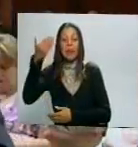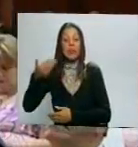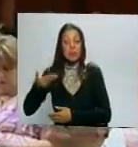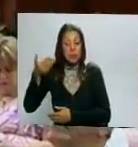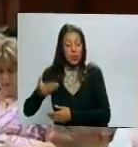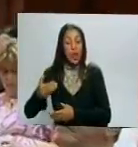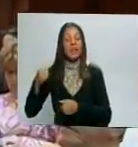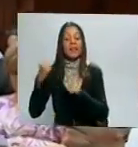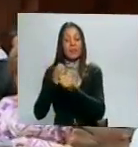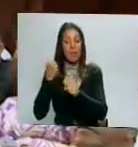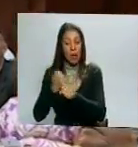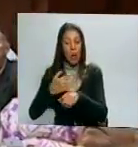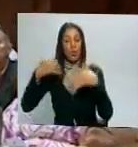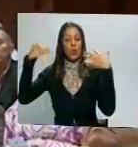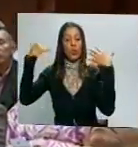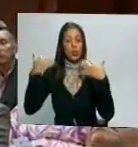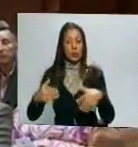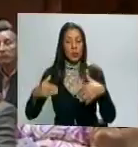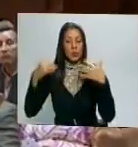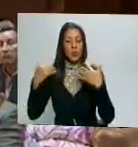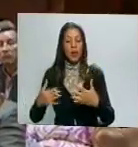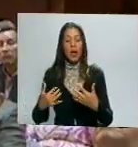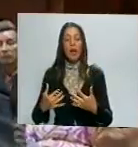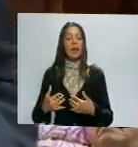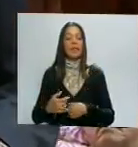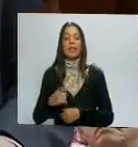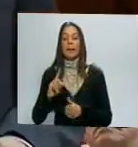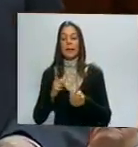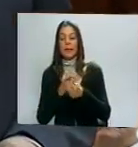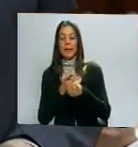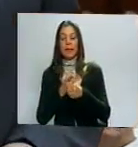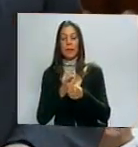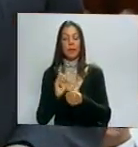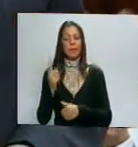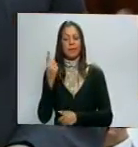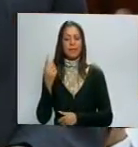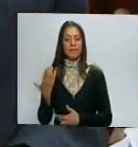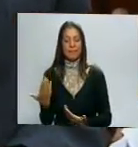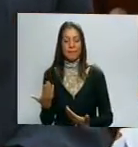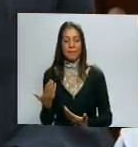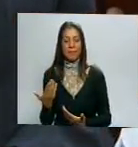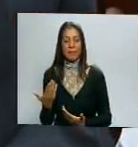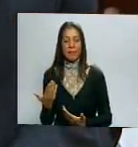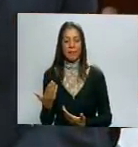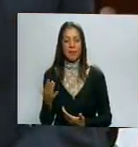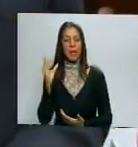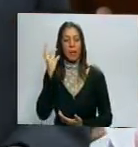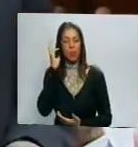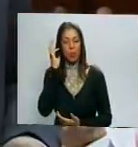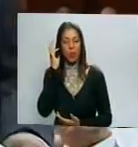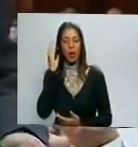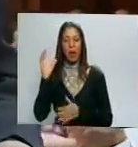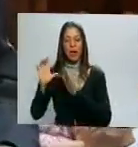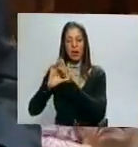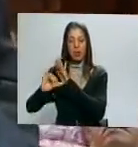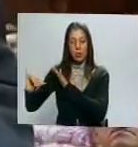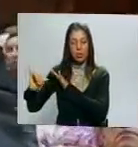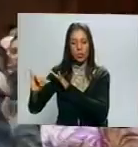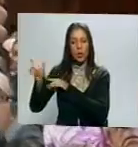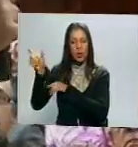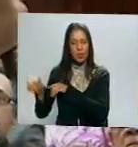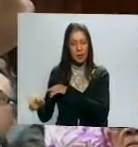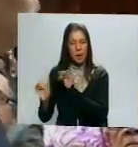batalla fundamental. Yo quiero ratificar primero lo que dijo la constituyente Nori Herrera. Esta